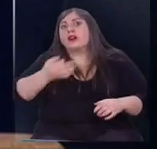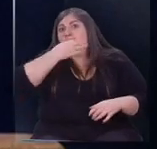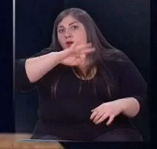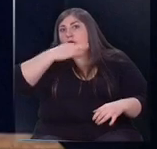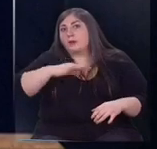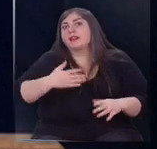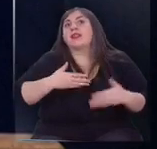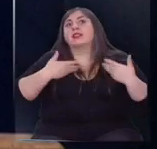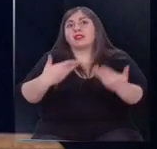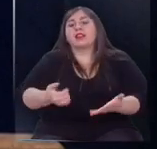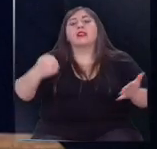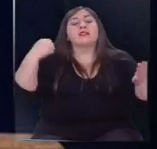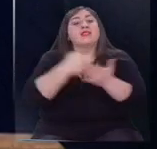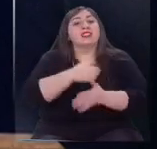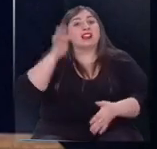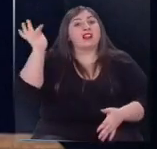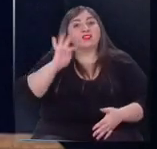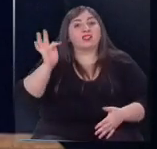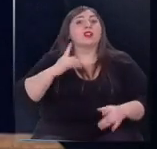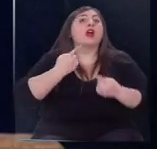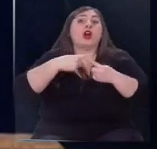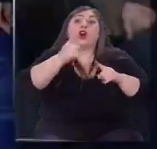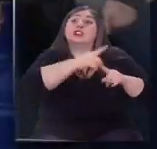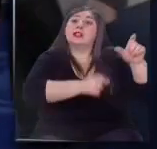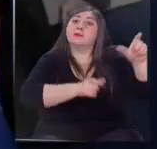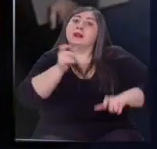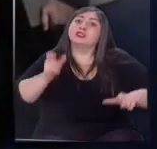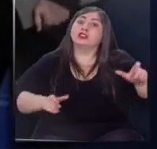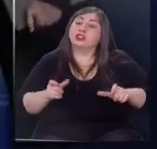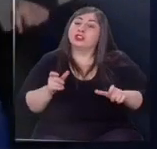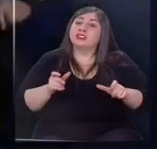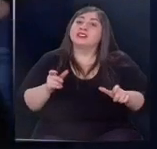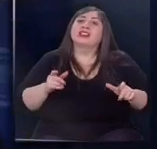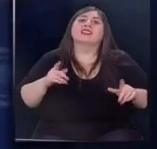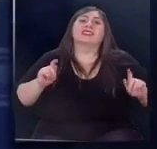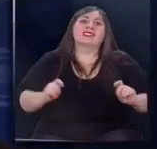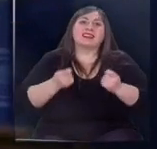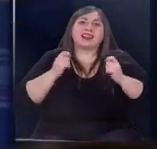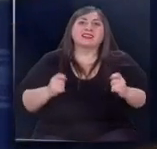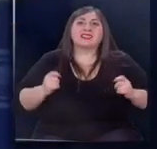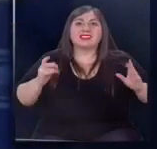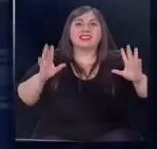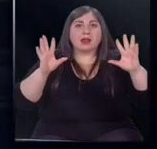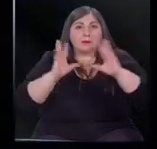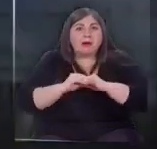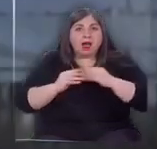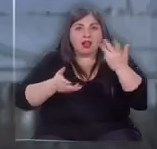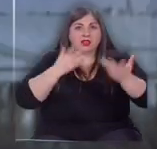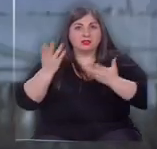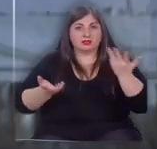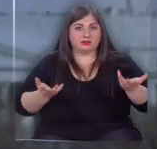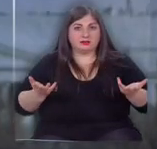dadas a finales de febrero por Fauci, los demás asesores de Trump tratan de apagar el incendio.